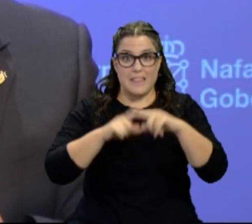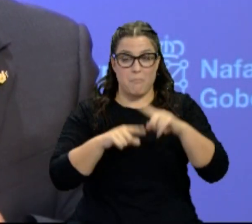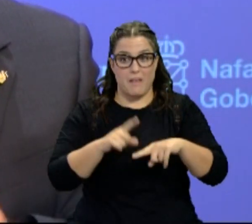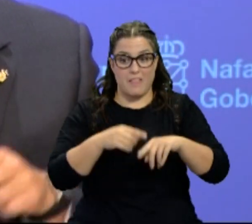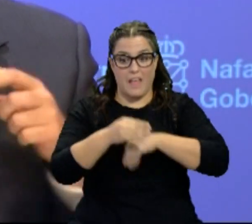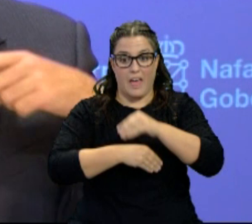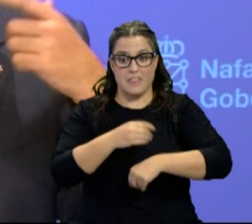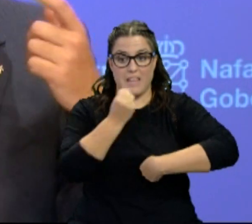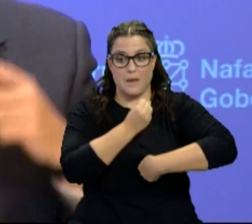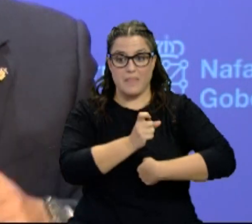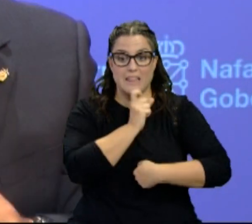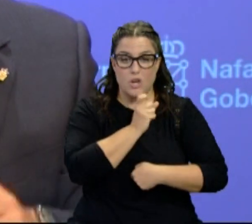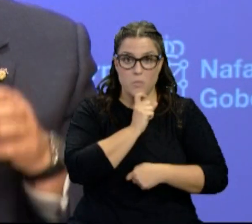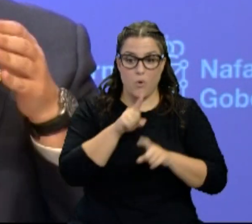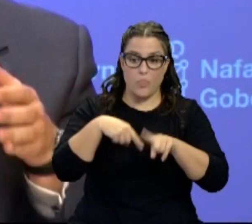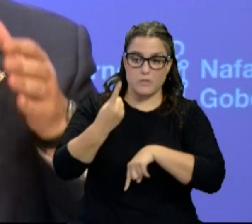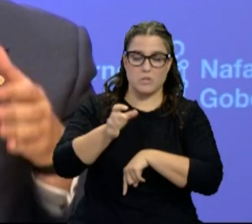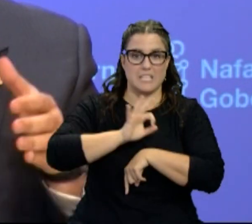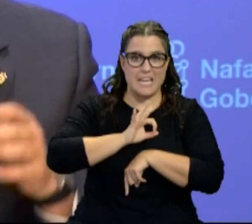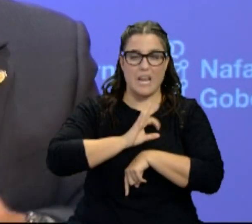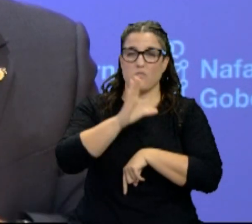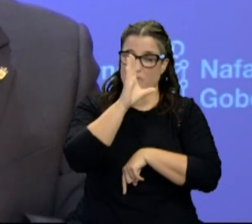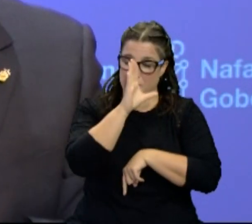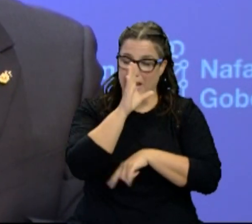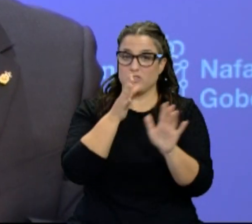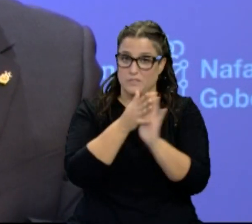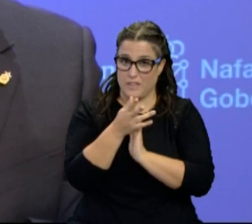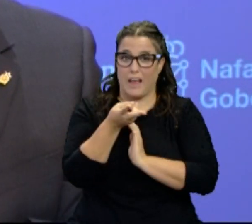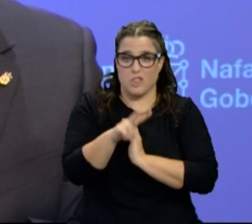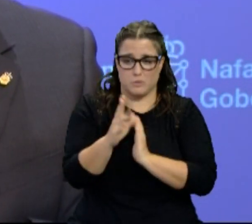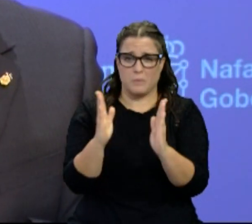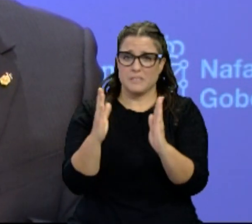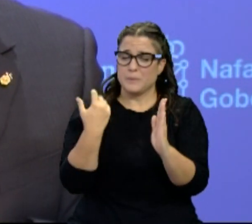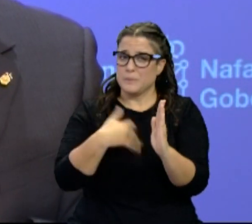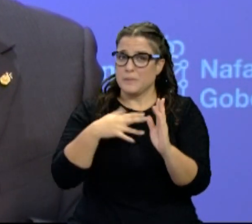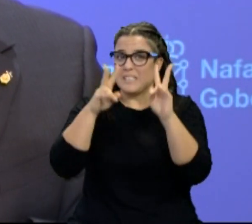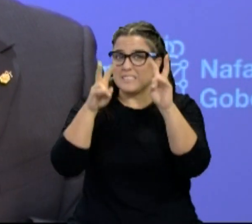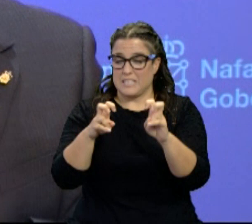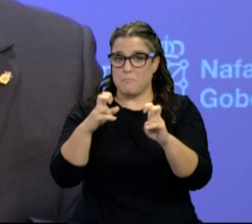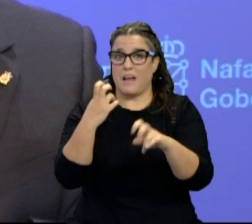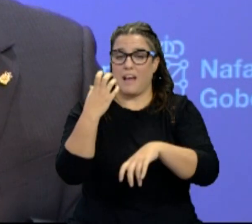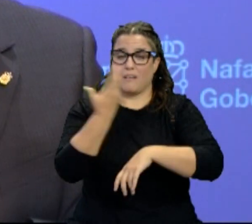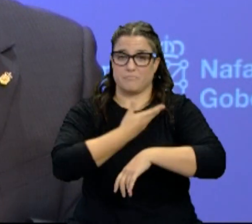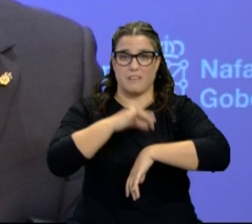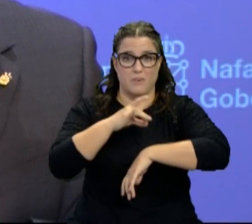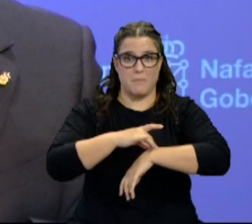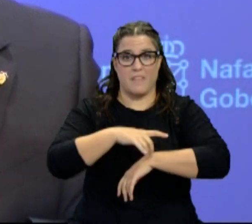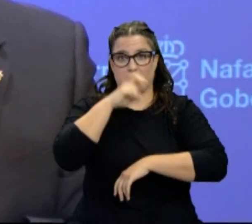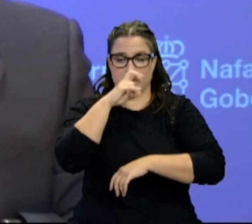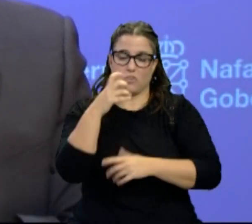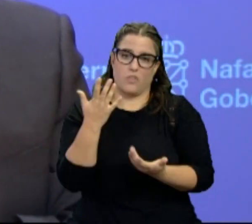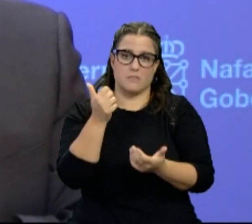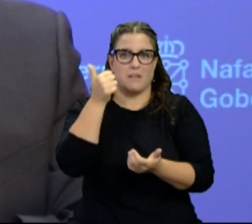fechas de Navidad, pues afrontaremos enero y febrero, que son meses críticos a nivel de lo que es los virus respiratorios, para afrontar con tranquilidad esos meses,